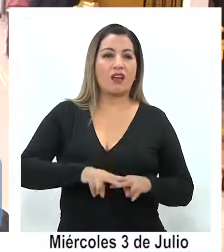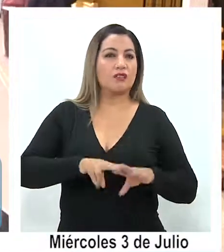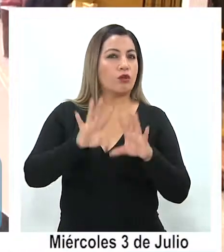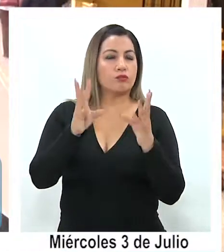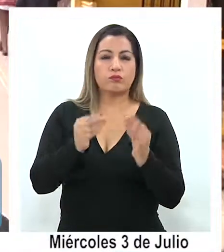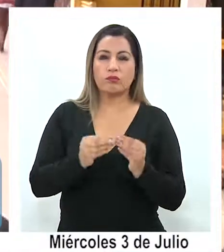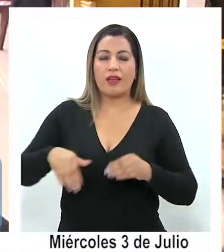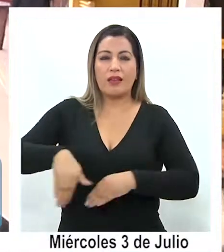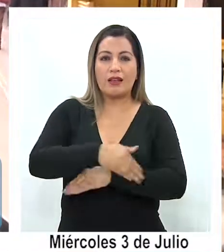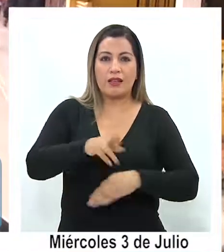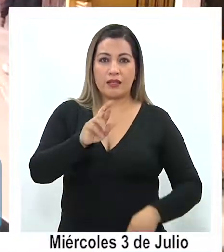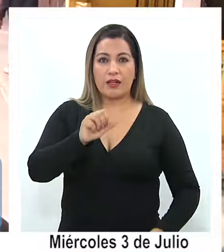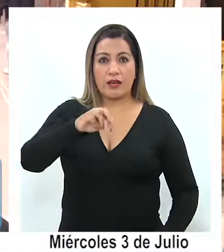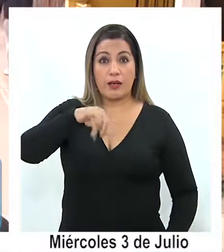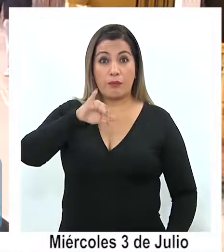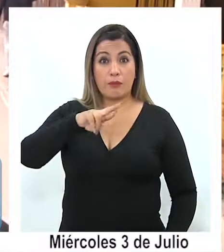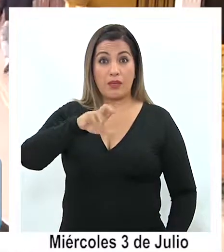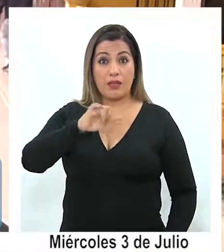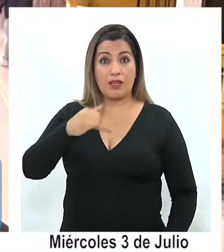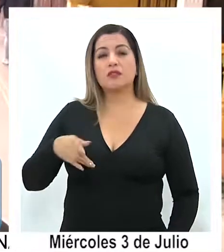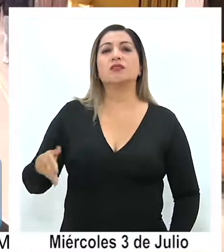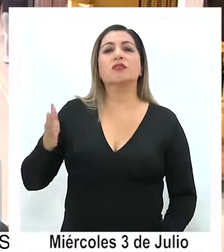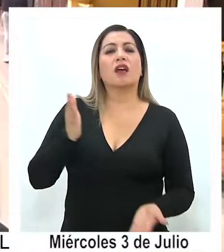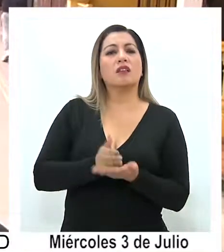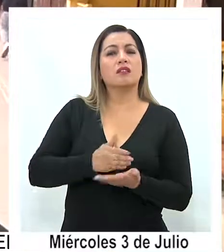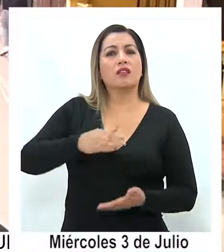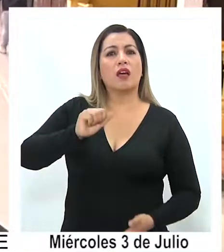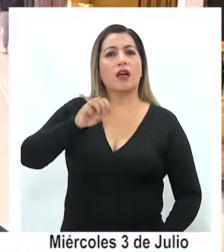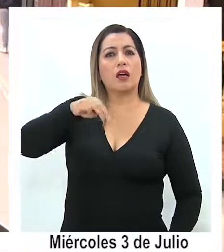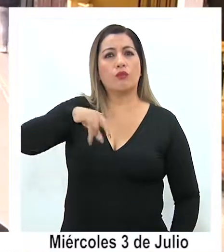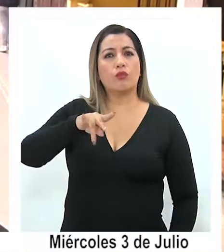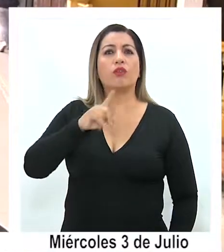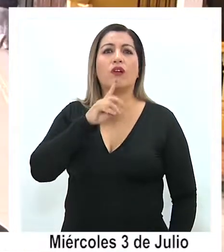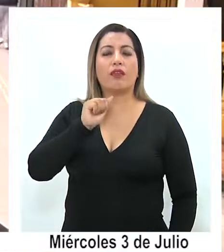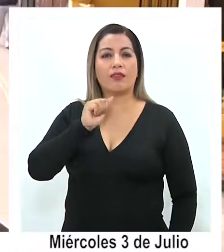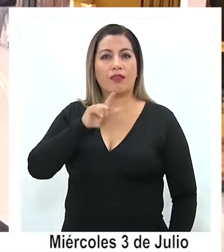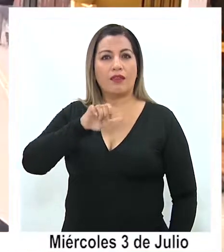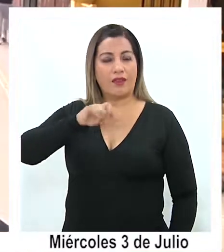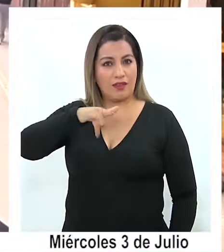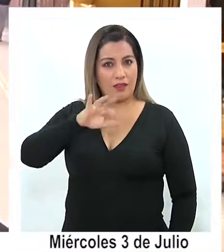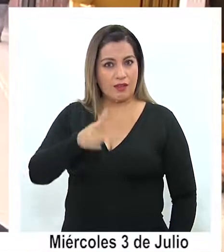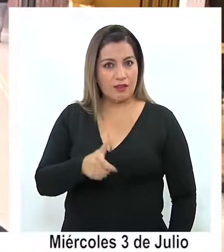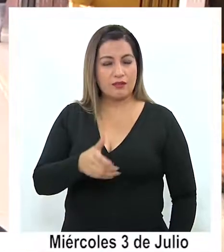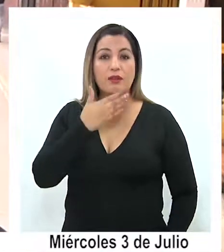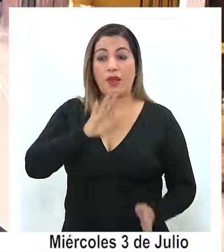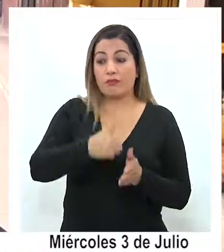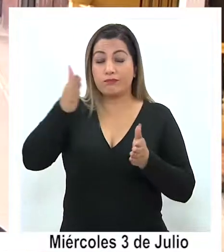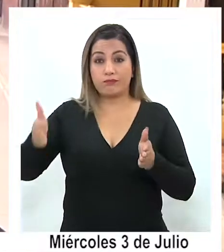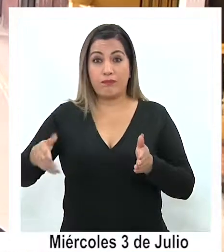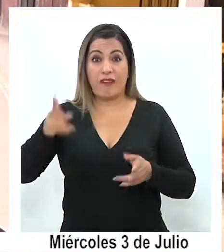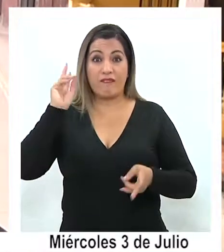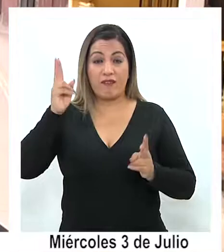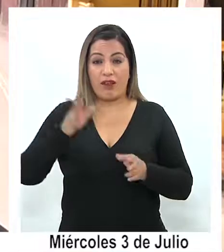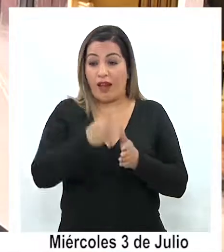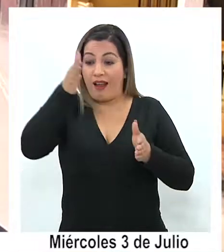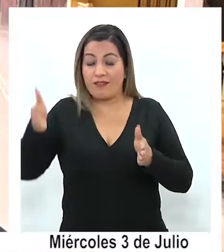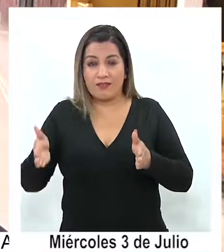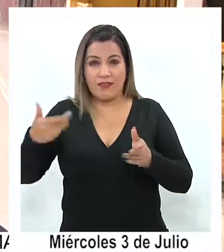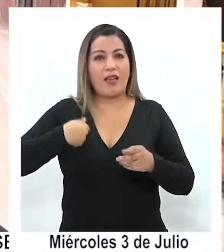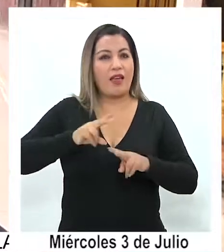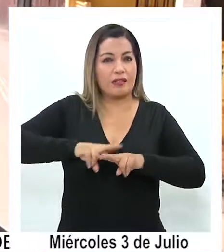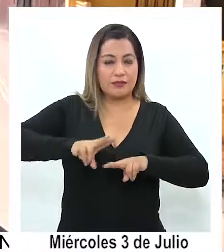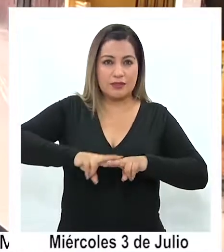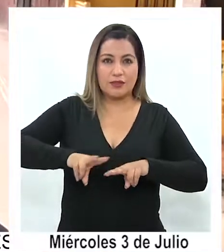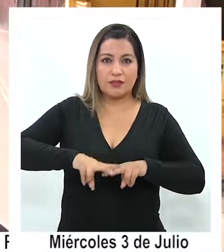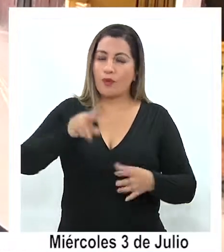un cuadrante entre las calles Ramírez y Amunategui y las calles transversales o perpendiculares a la calle Vivar, de manera de crear